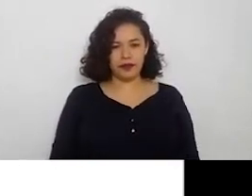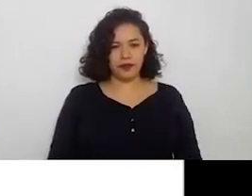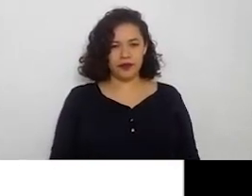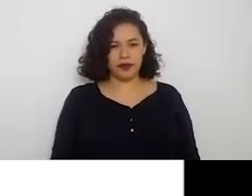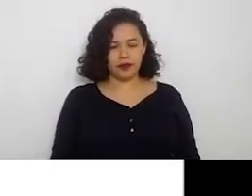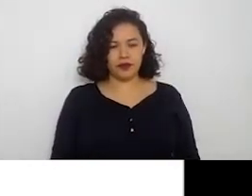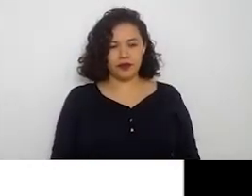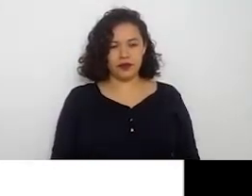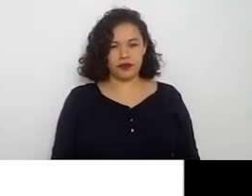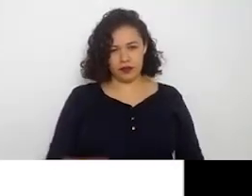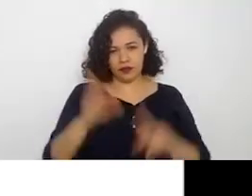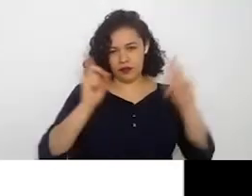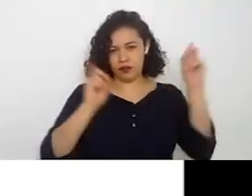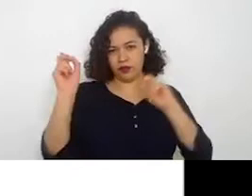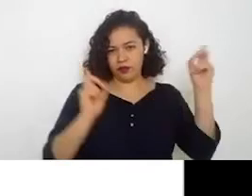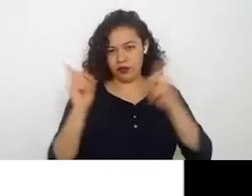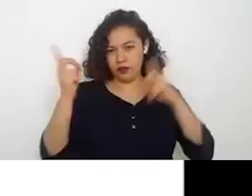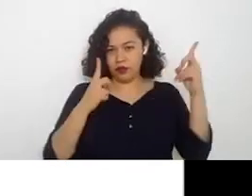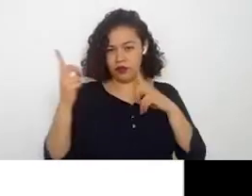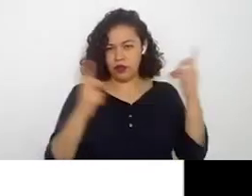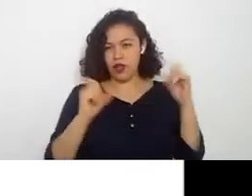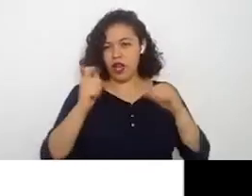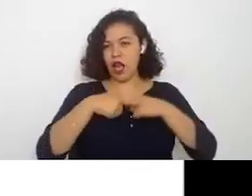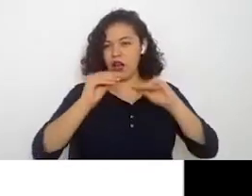Hasta aquí, ¿alguna duda? ¿Algo que aclarar?